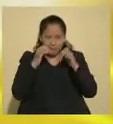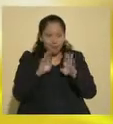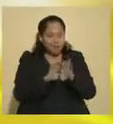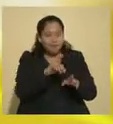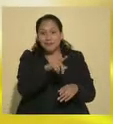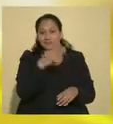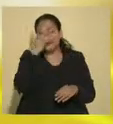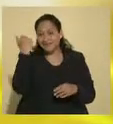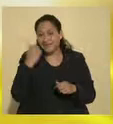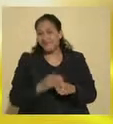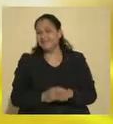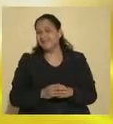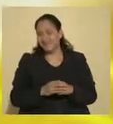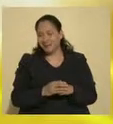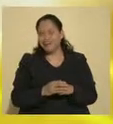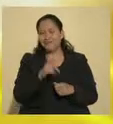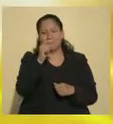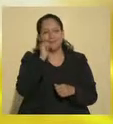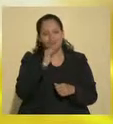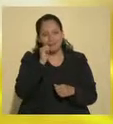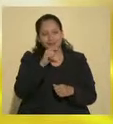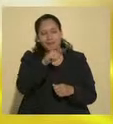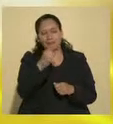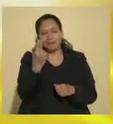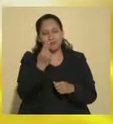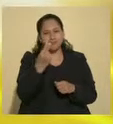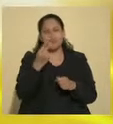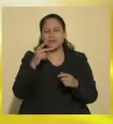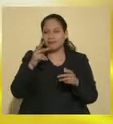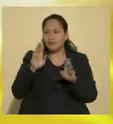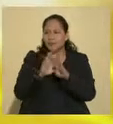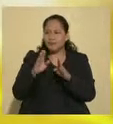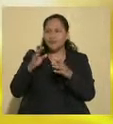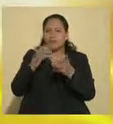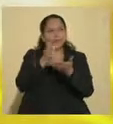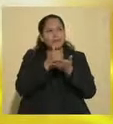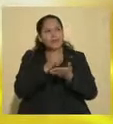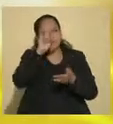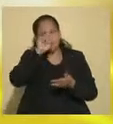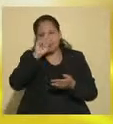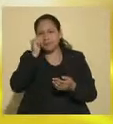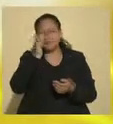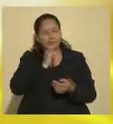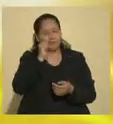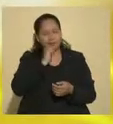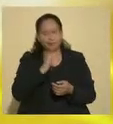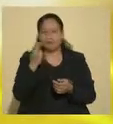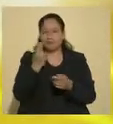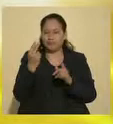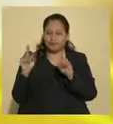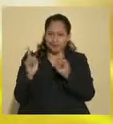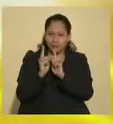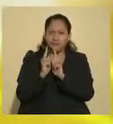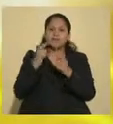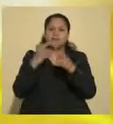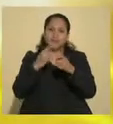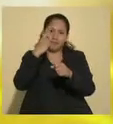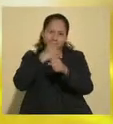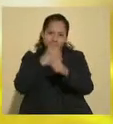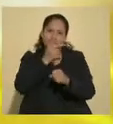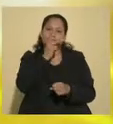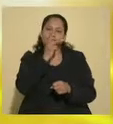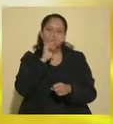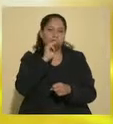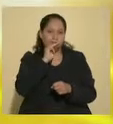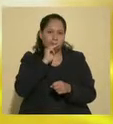Exacto, sí tienes que tener a alguien que te eche una mano y que te oriente. Deben de ser de inicio los padres, hablar